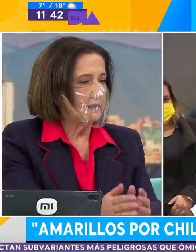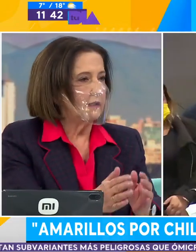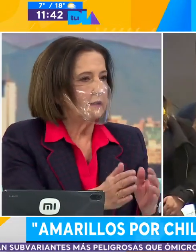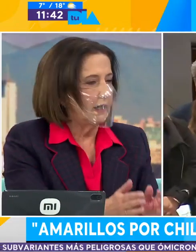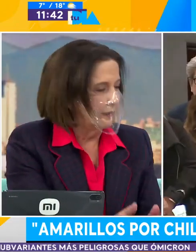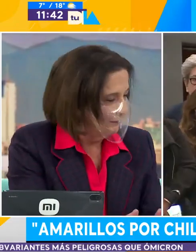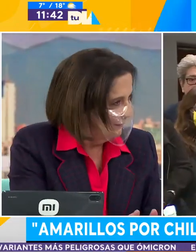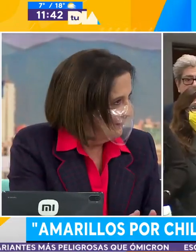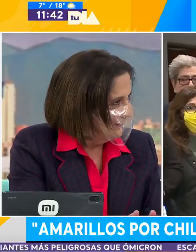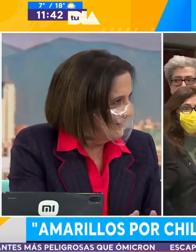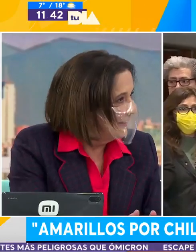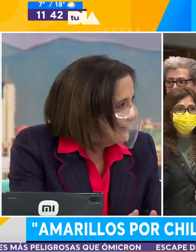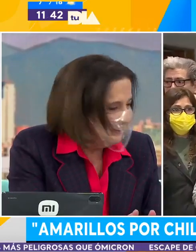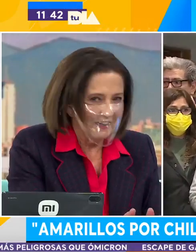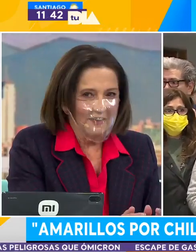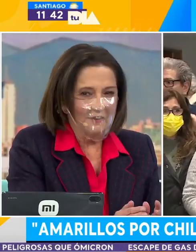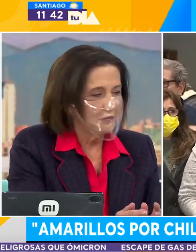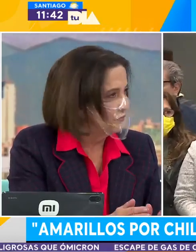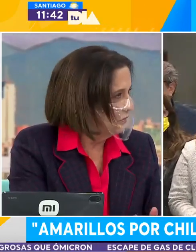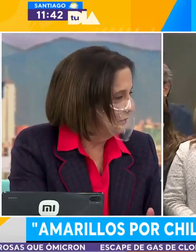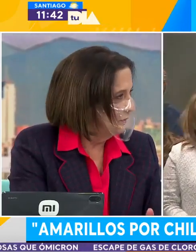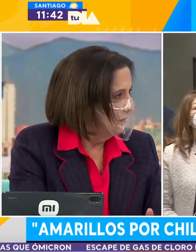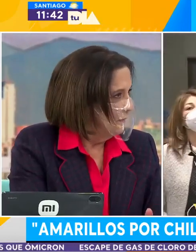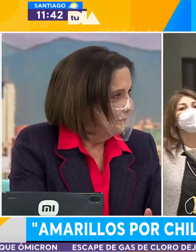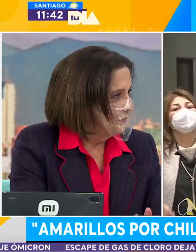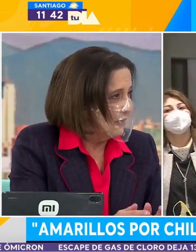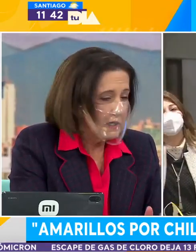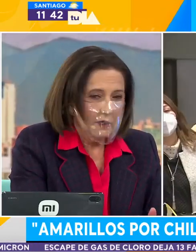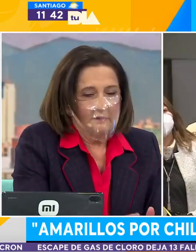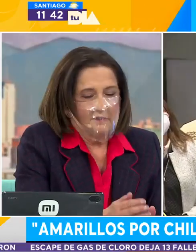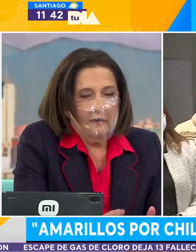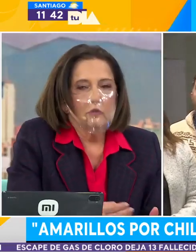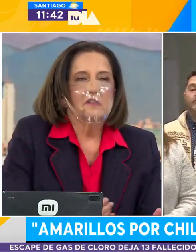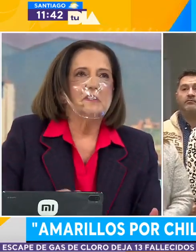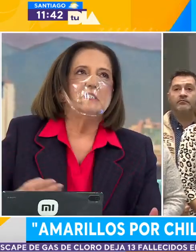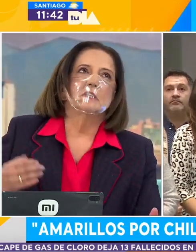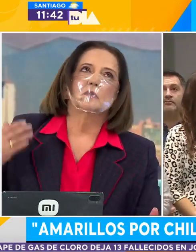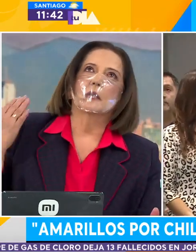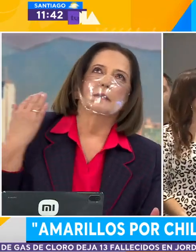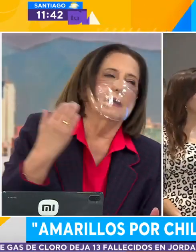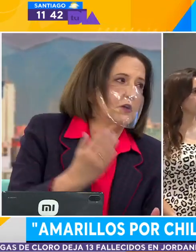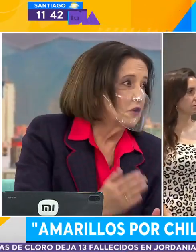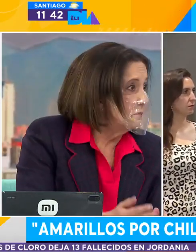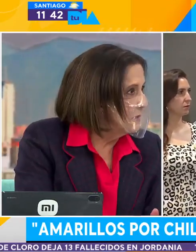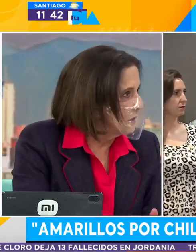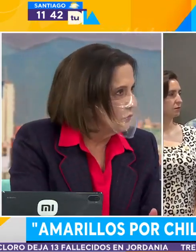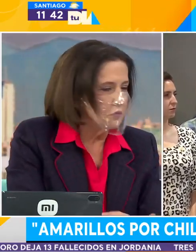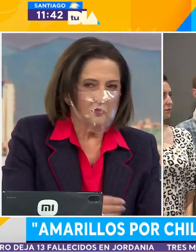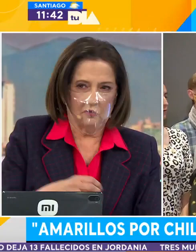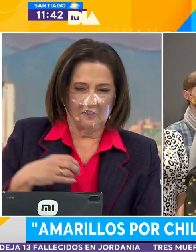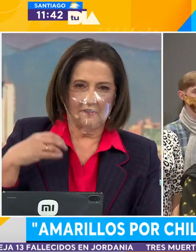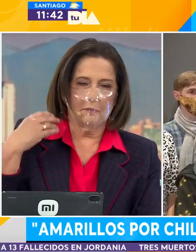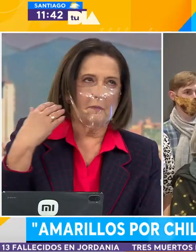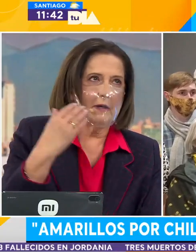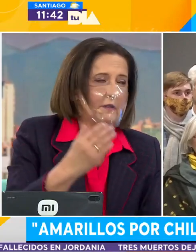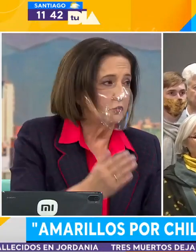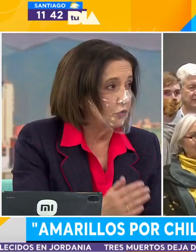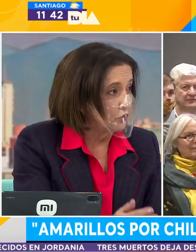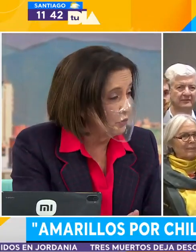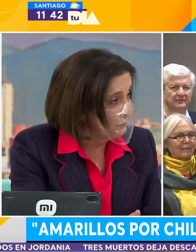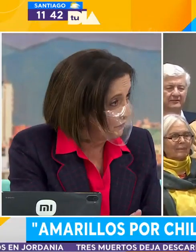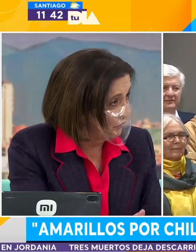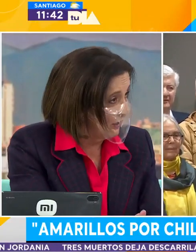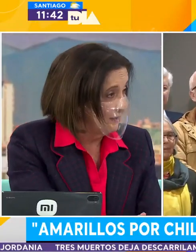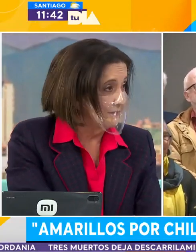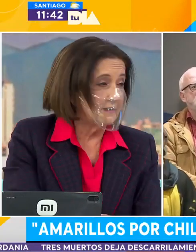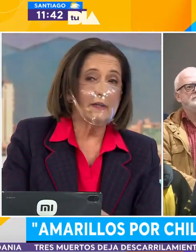de manera tal que la atención sería, salvo que se inyecte una cantidad enorme de recursos, que se preparen todos